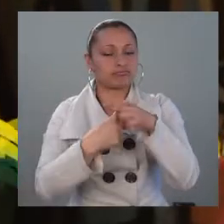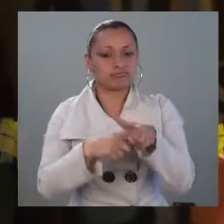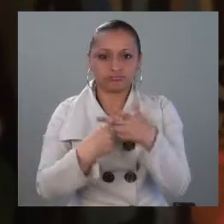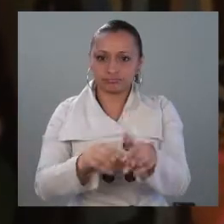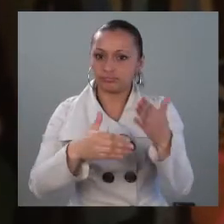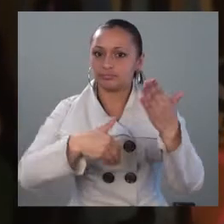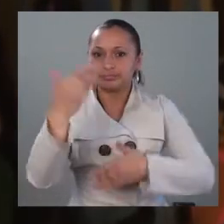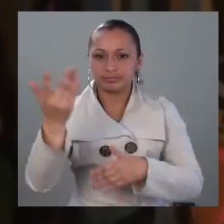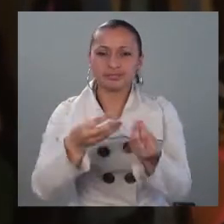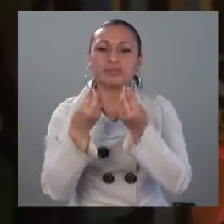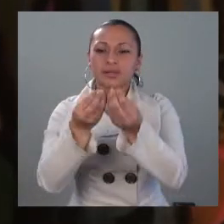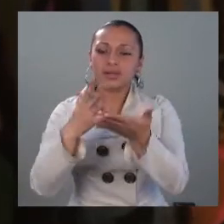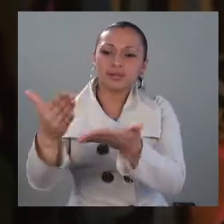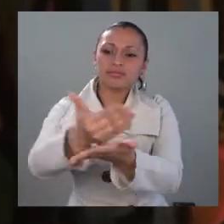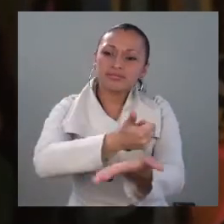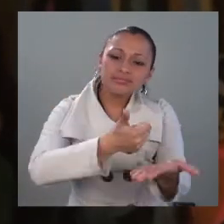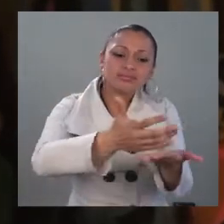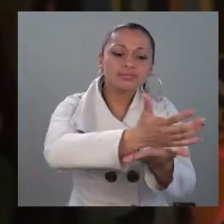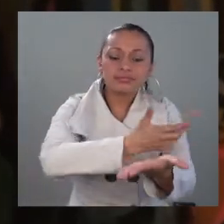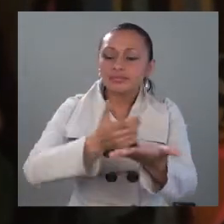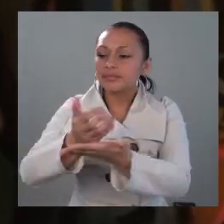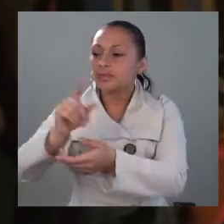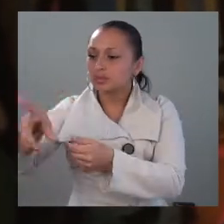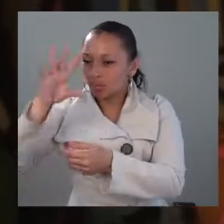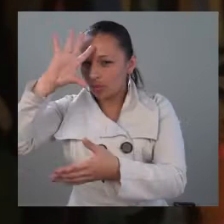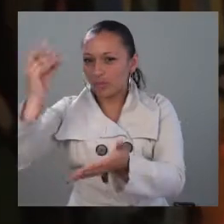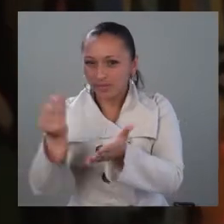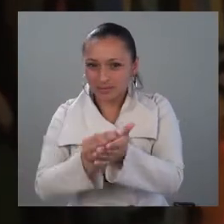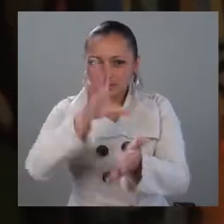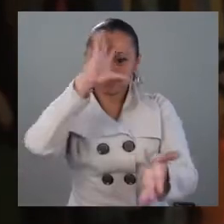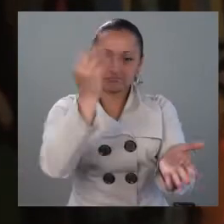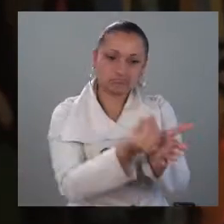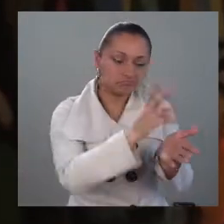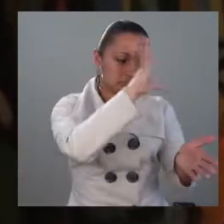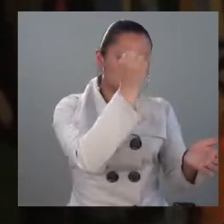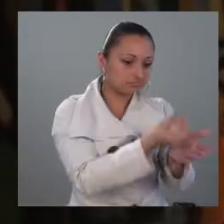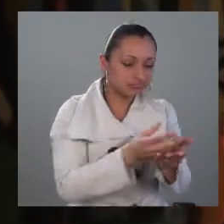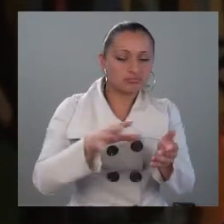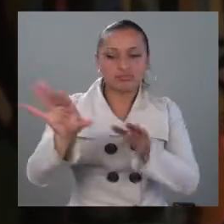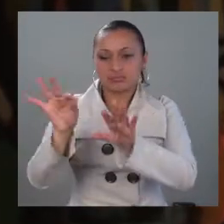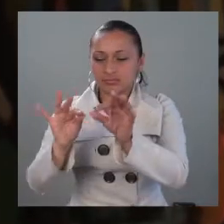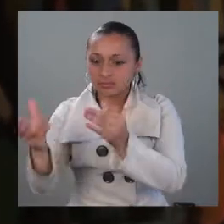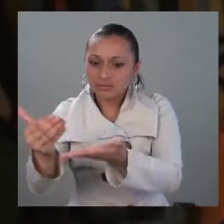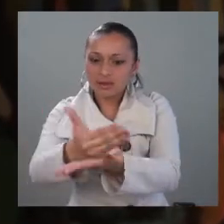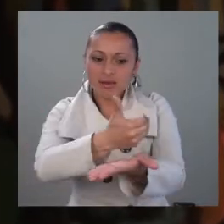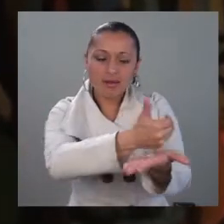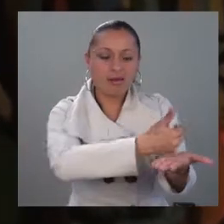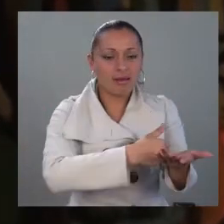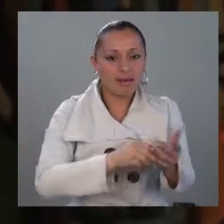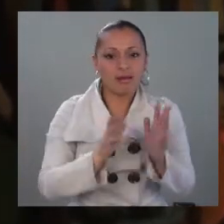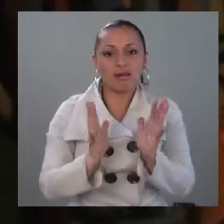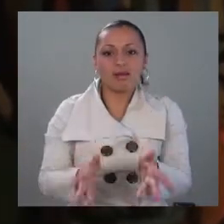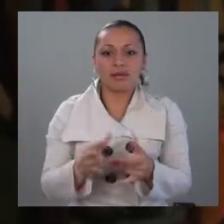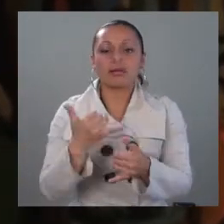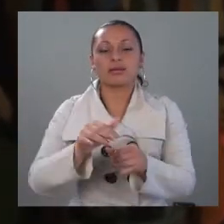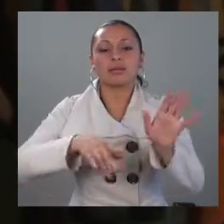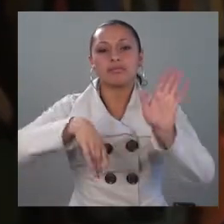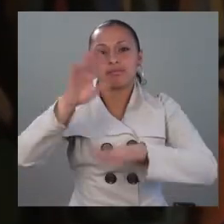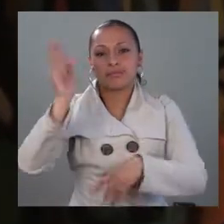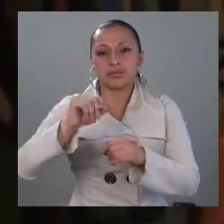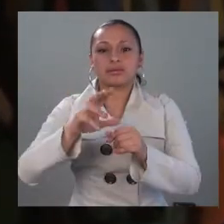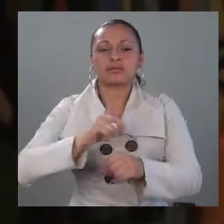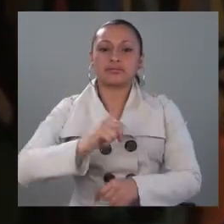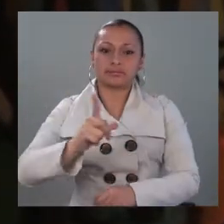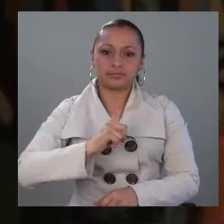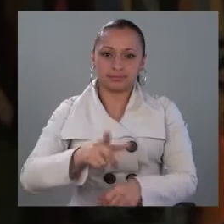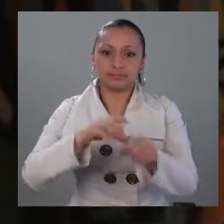ya el proceso de recoger opinión de los ciudadanos nariñenses, ojalá de la mayoría de